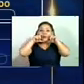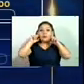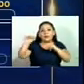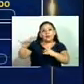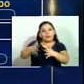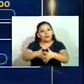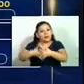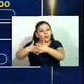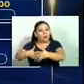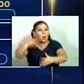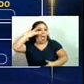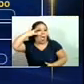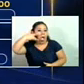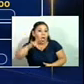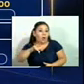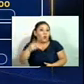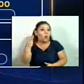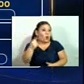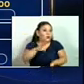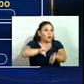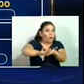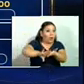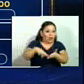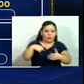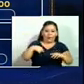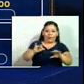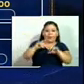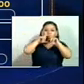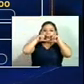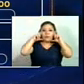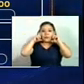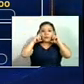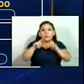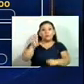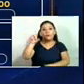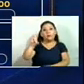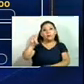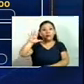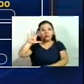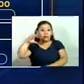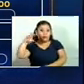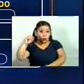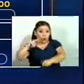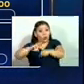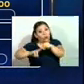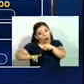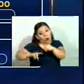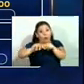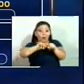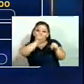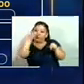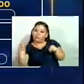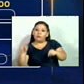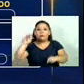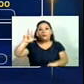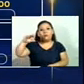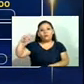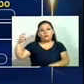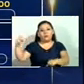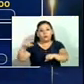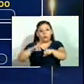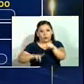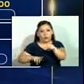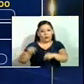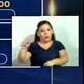Unidos, por ejemplo, la multa por no usarla va desde los 150 dólares a 300. En